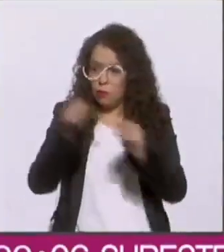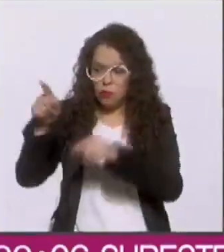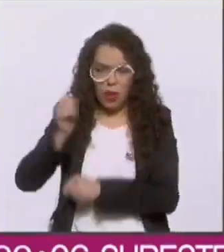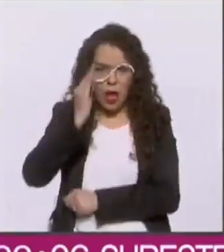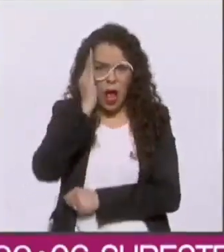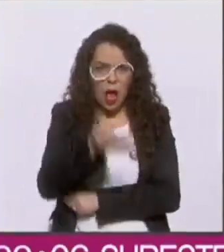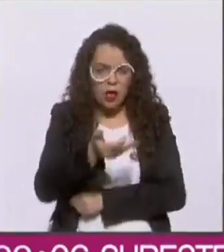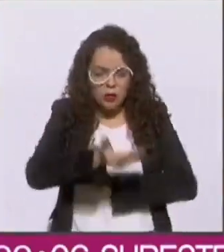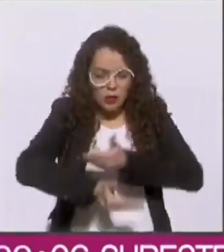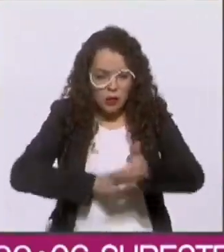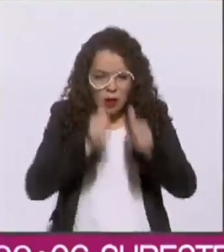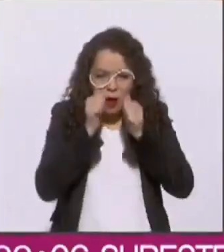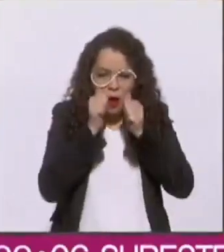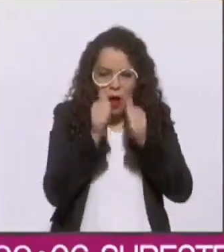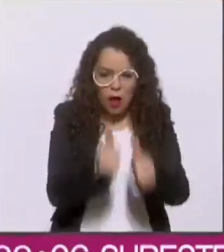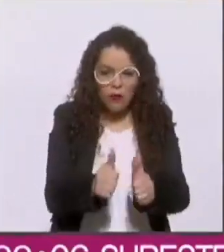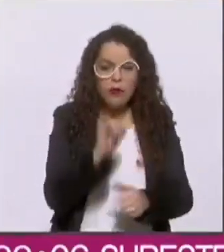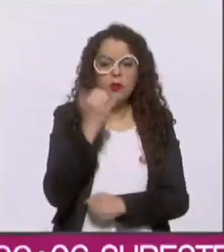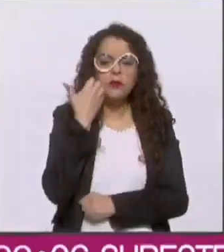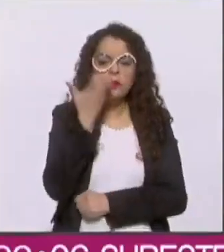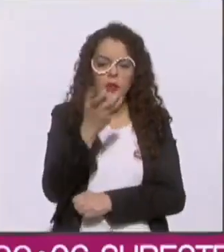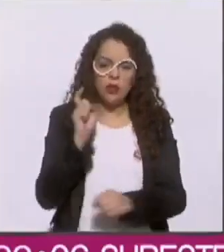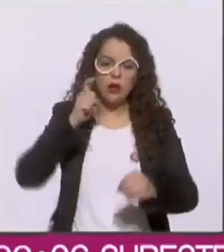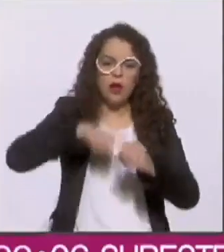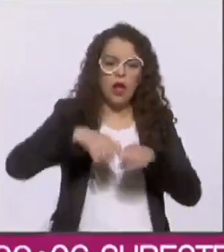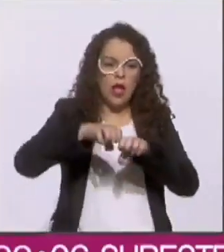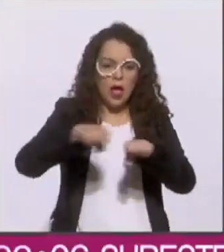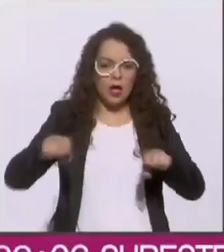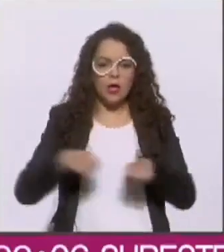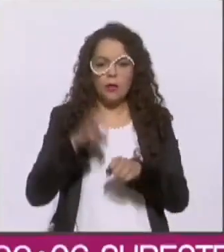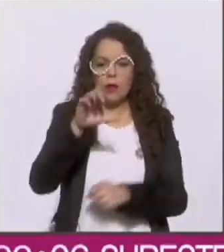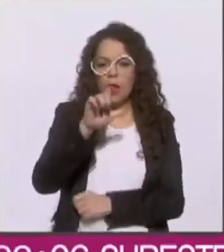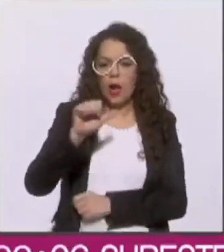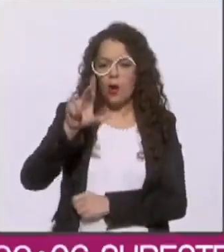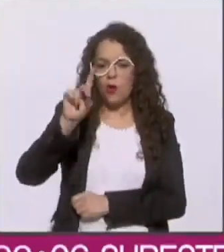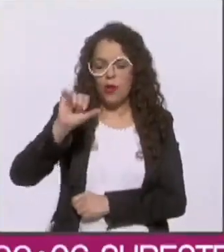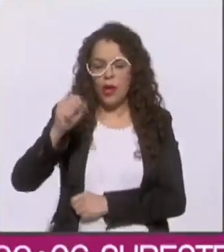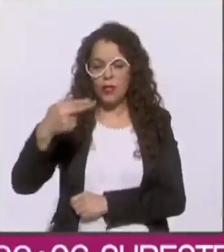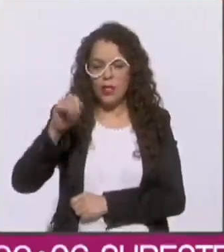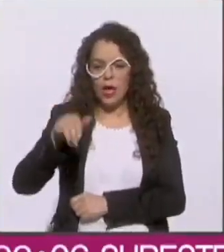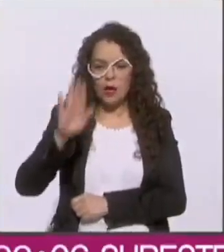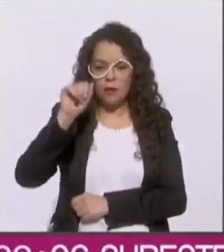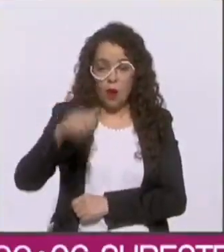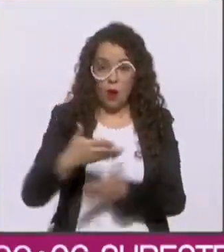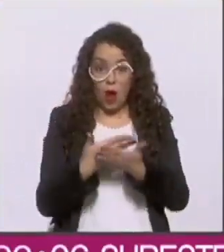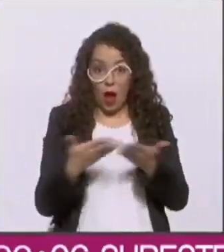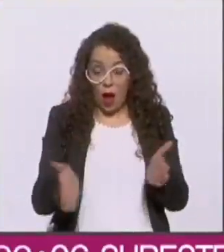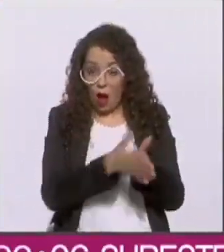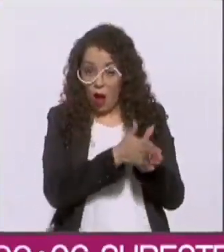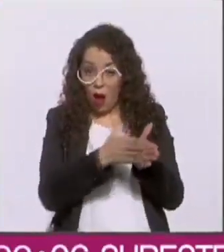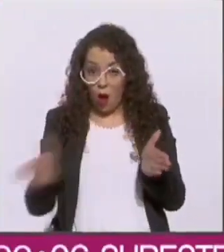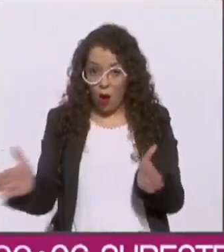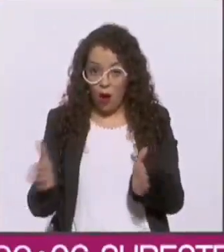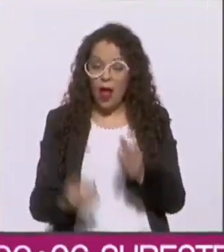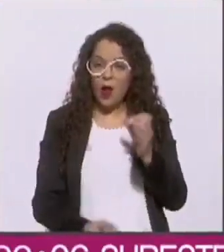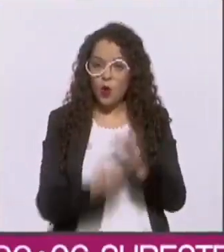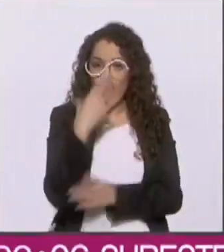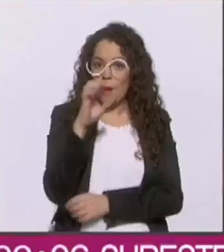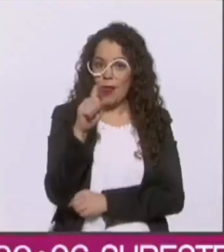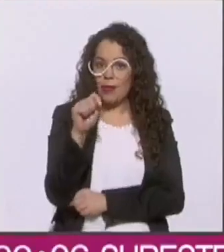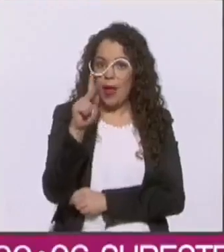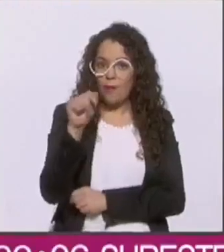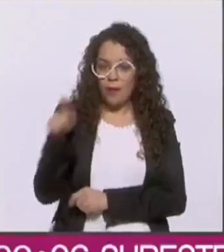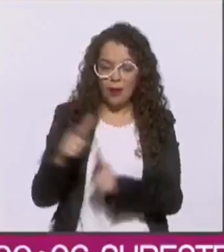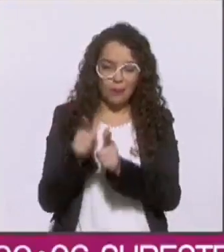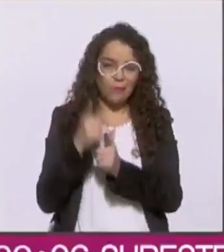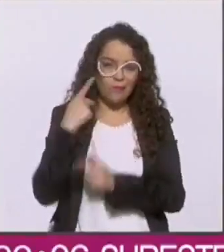que le gustaría sumarse al equipo de Claudia Sheinbaum. Empieza una nueva etapa en Morena. Con imágenes